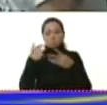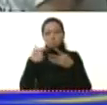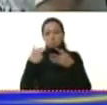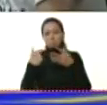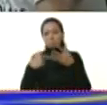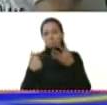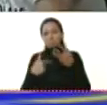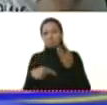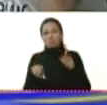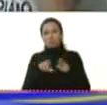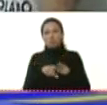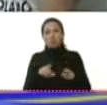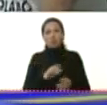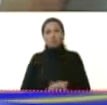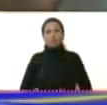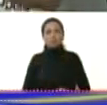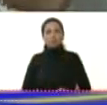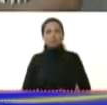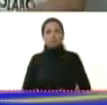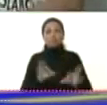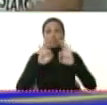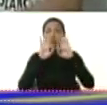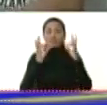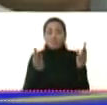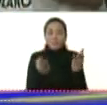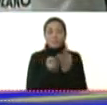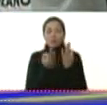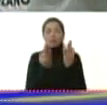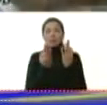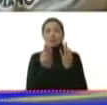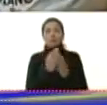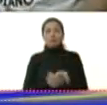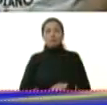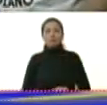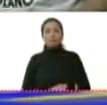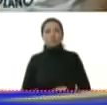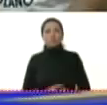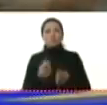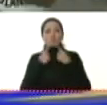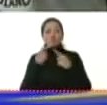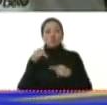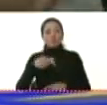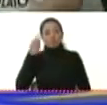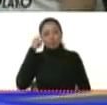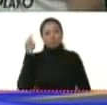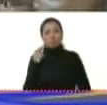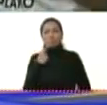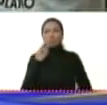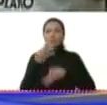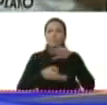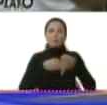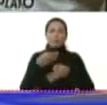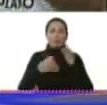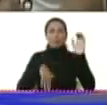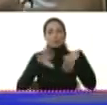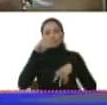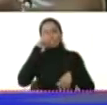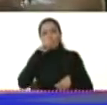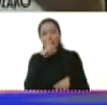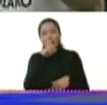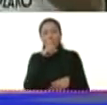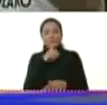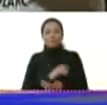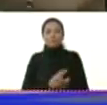Ailín y a Victoria, que son la familia beneficiada el día de hoy, que me decía Régulo que tenía 15 años,